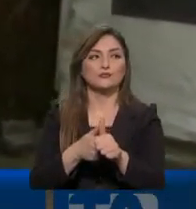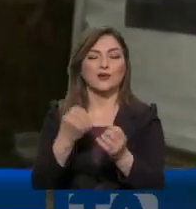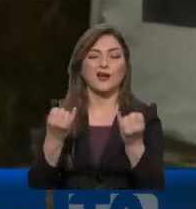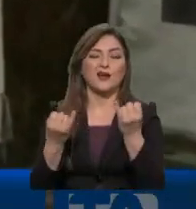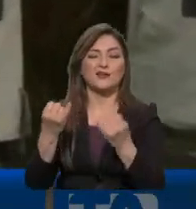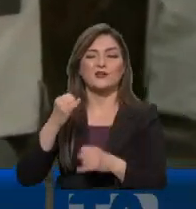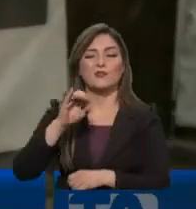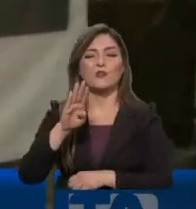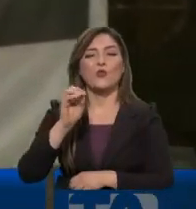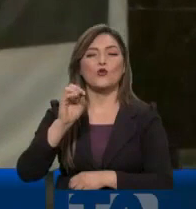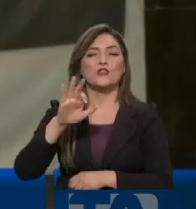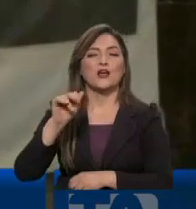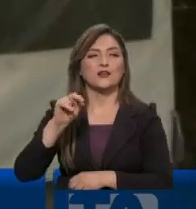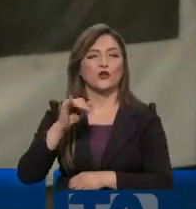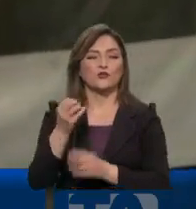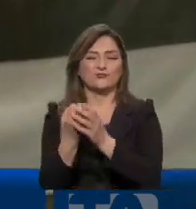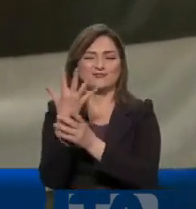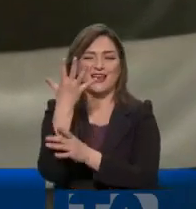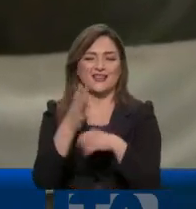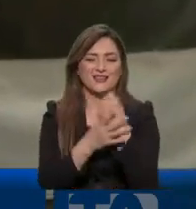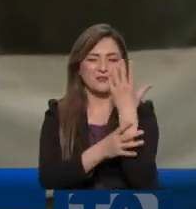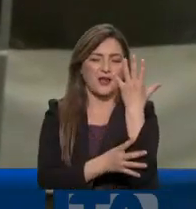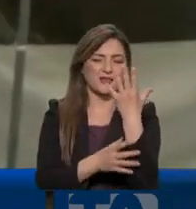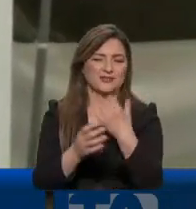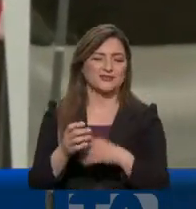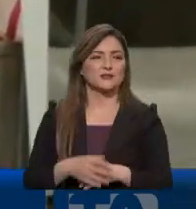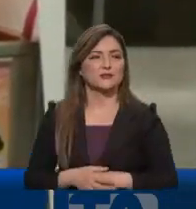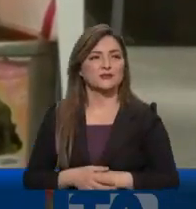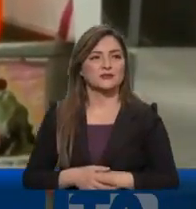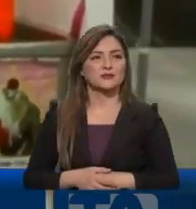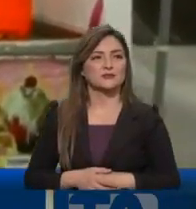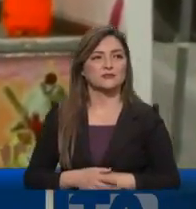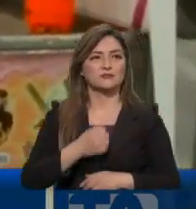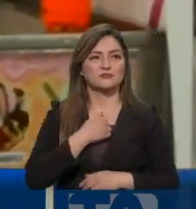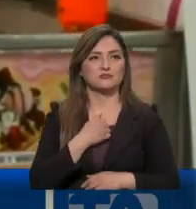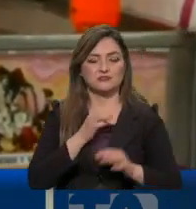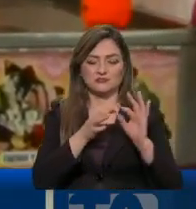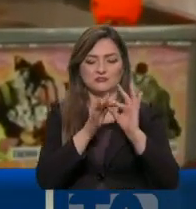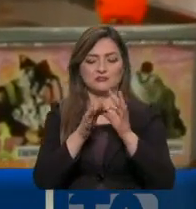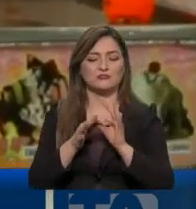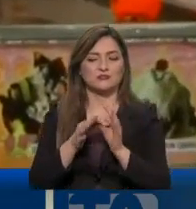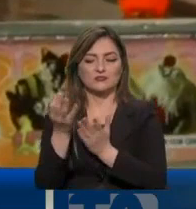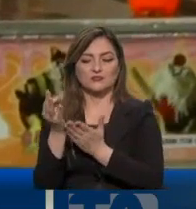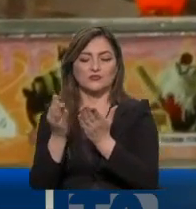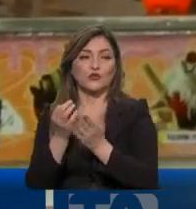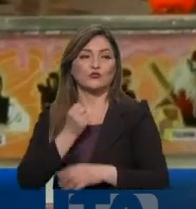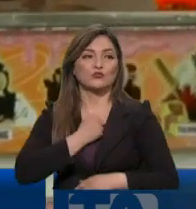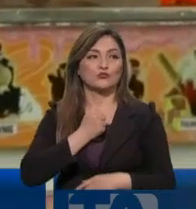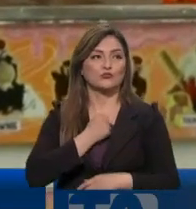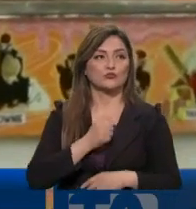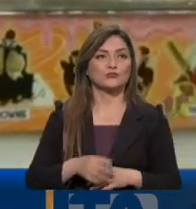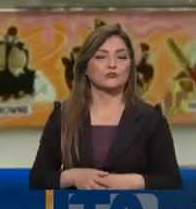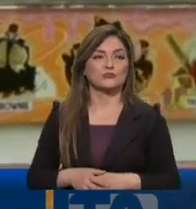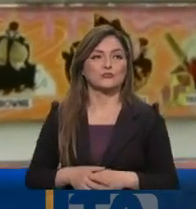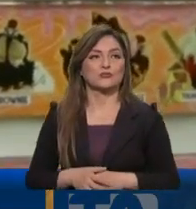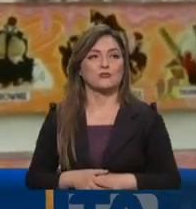Botánico. Es importante mencionar que los arreglos que realizaron los comerciantes en sus puestos son con presupuesto propio, más allá